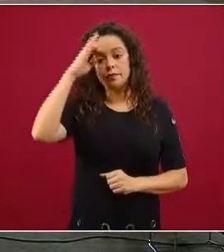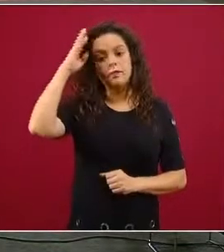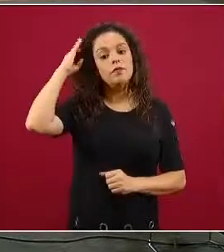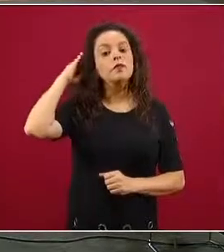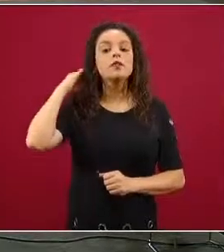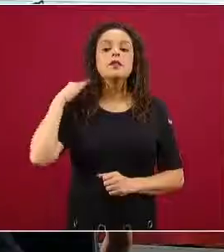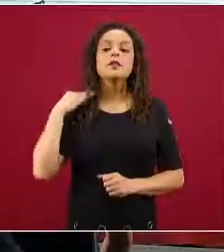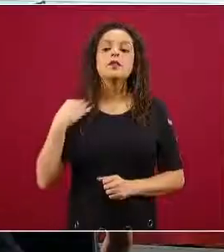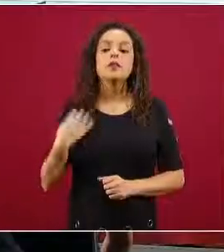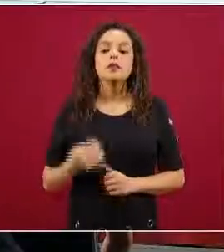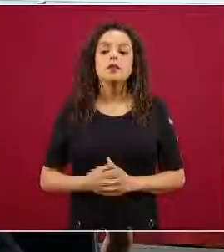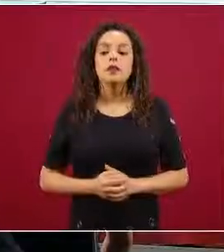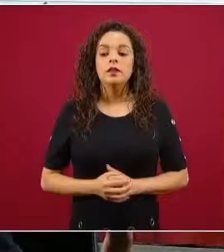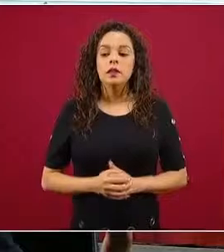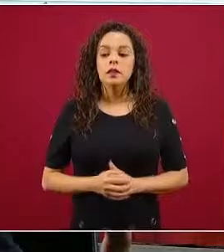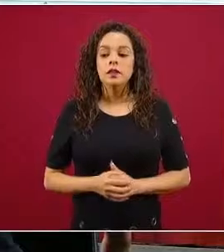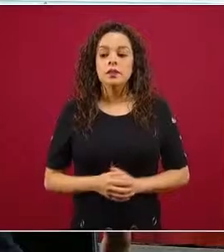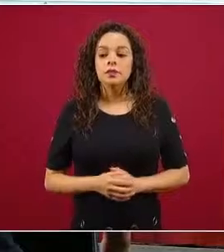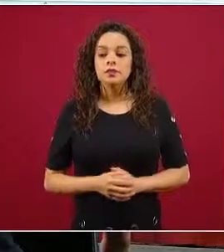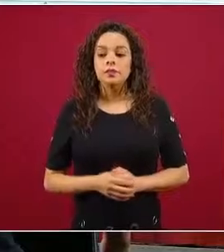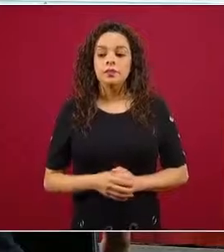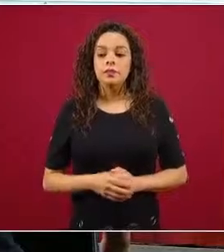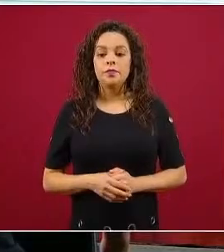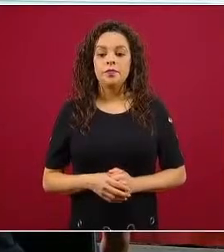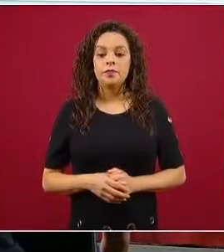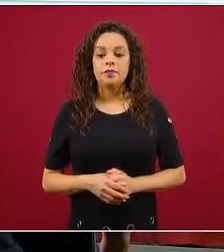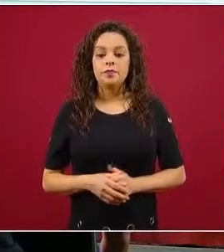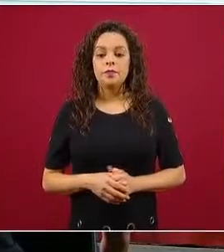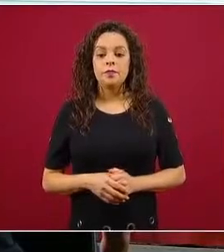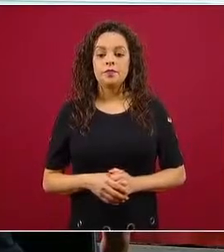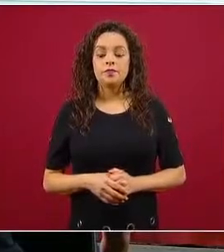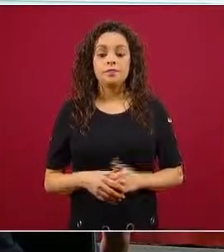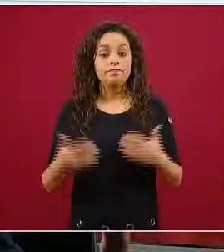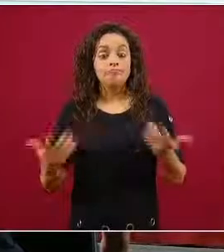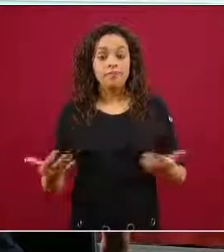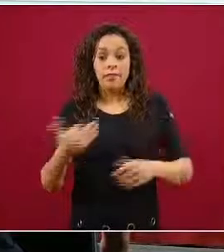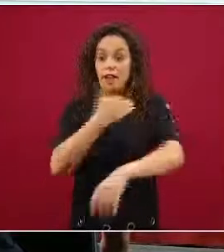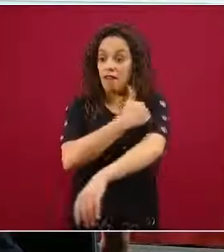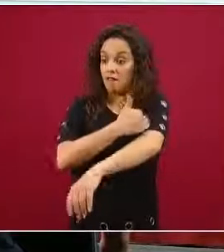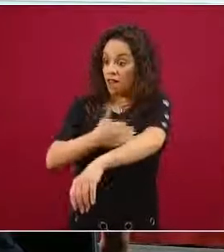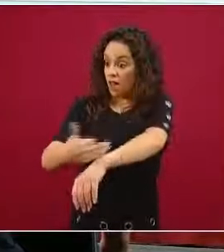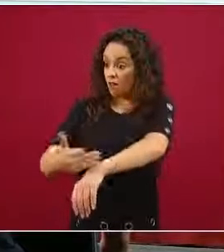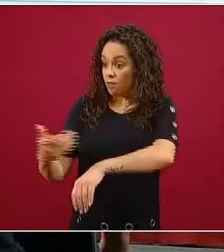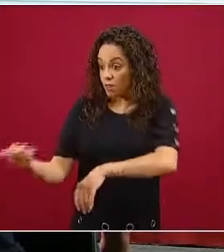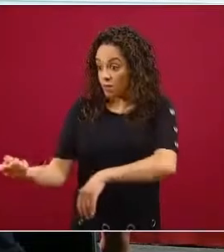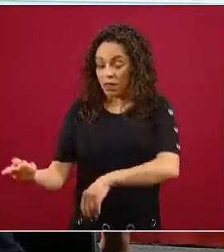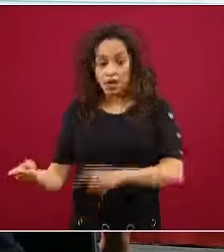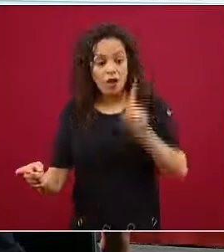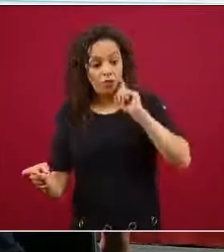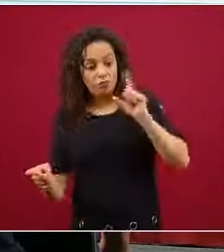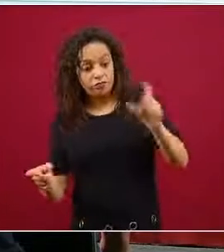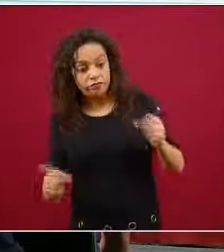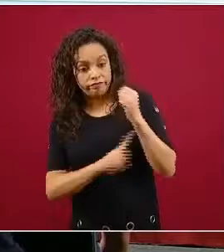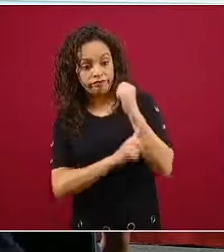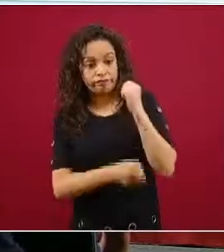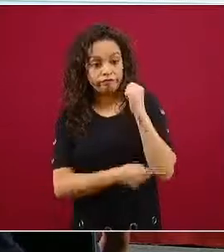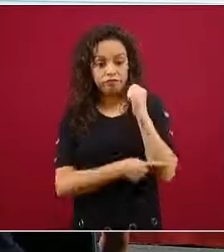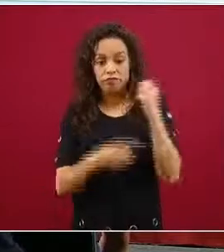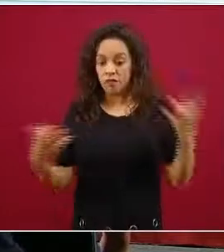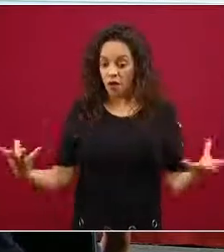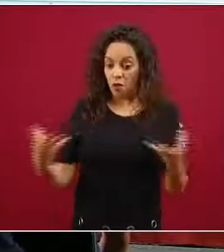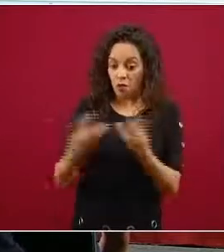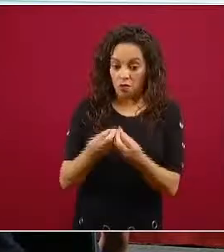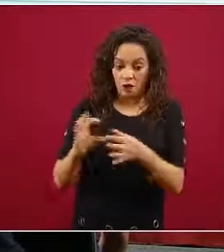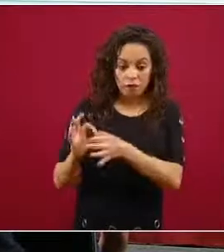Entonces, el rol de la mujer, de la familia, es el de la identificación de estas